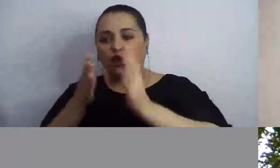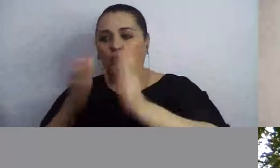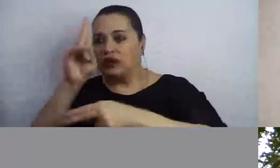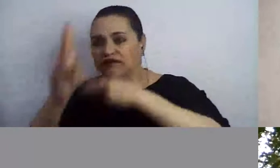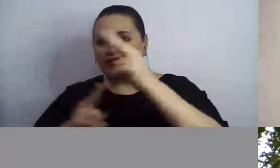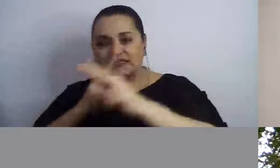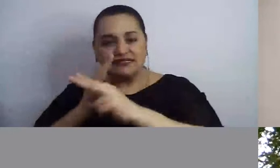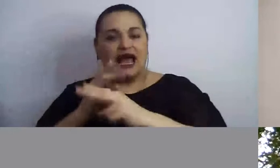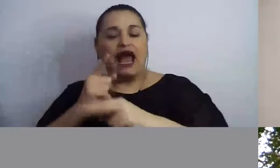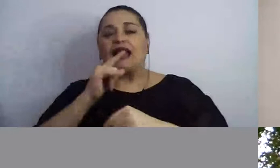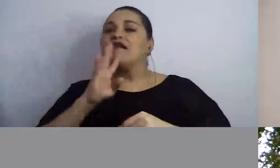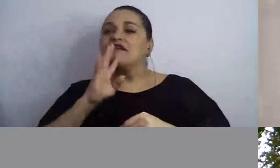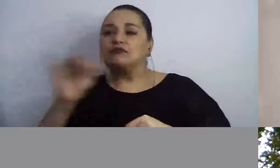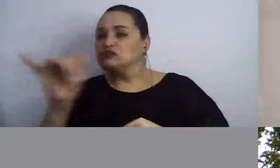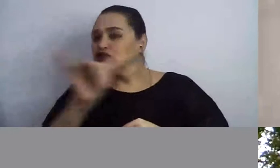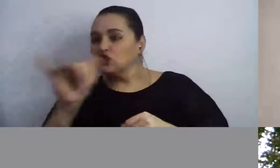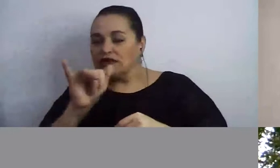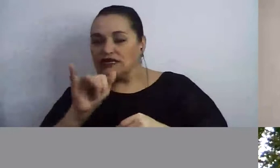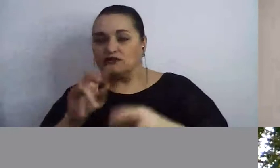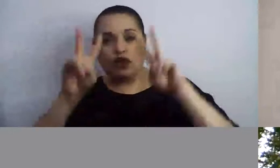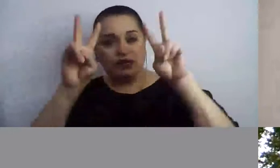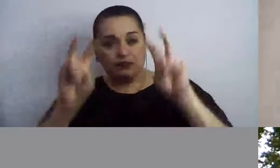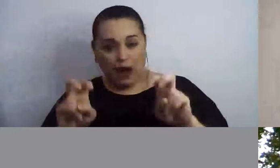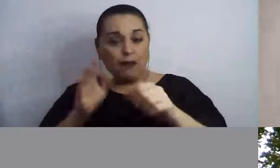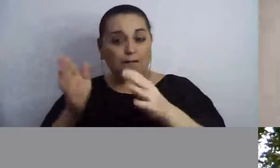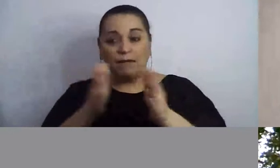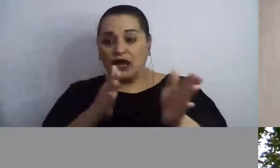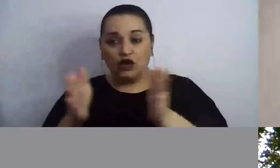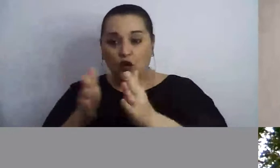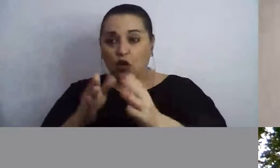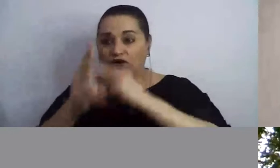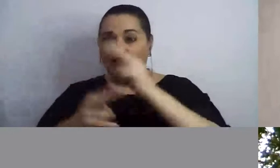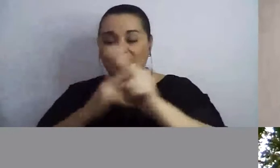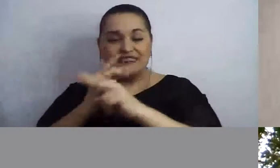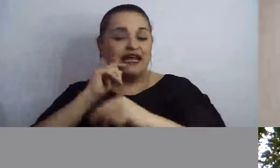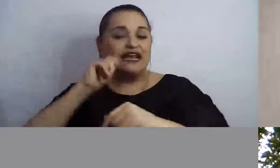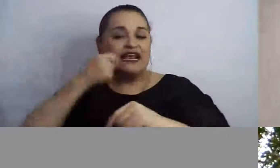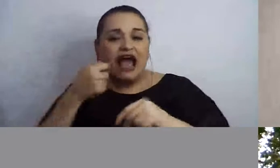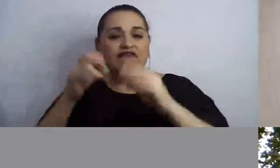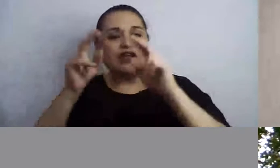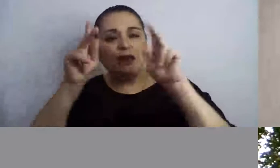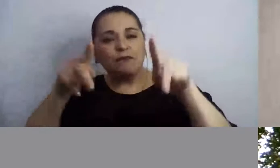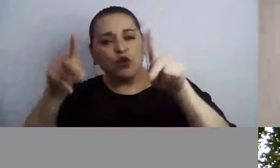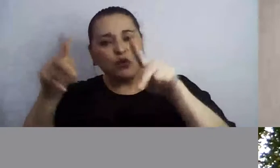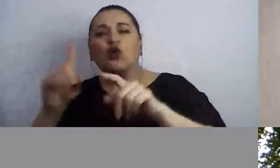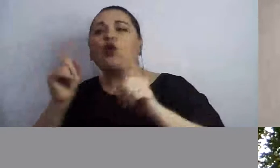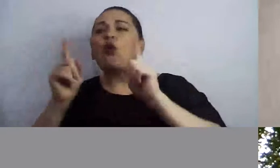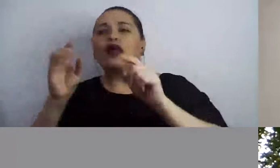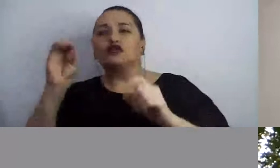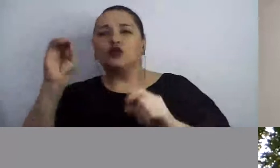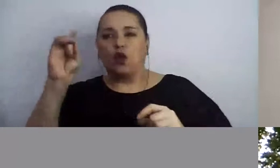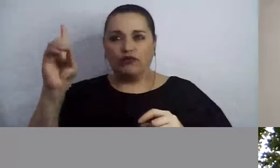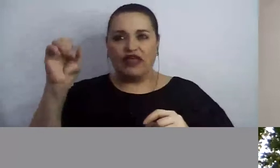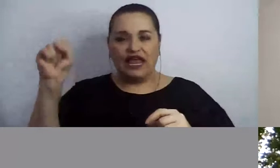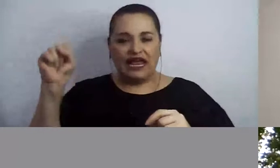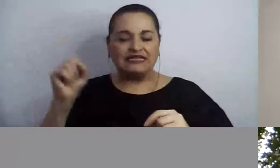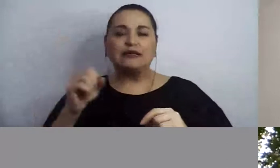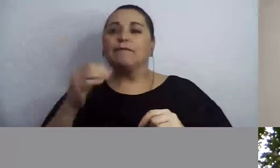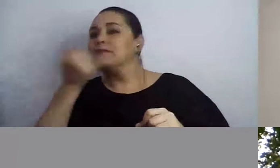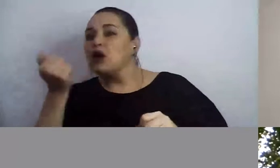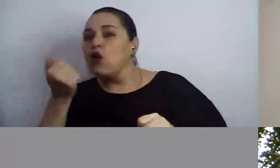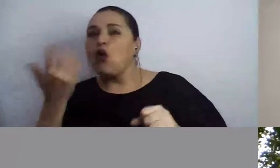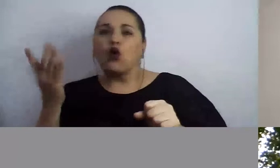tener a su vez el examen periódico universal en clave de población cuáles ODS se ven mejor o menor cubiertos